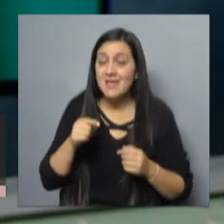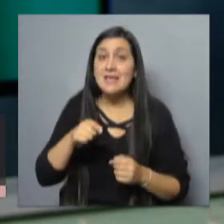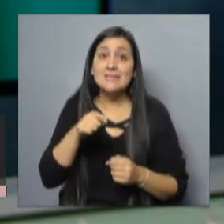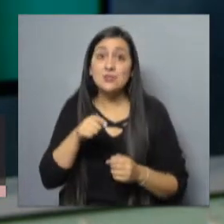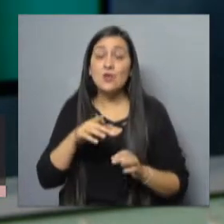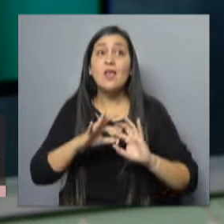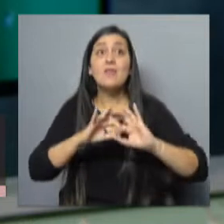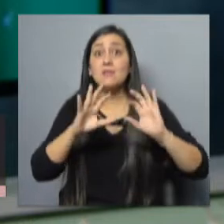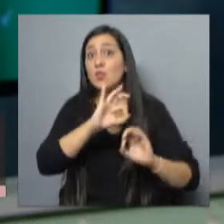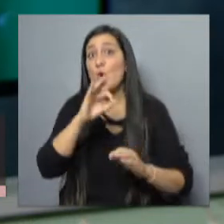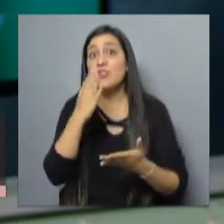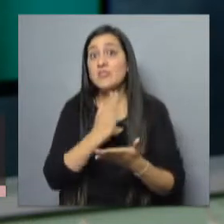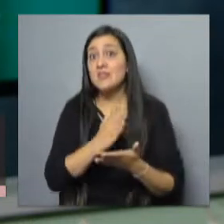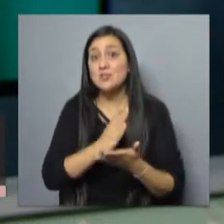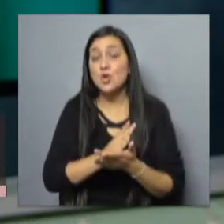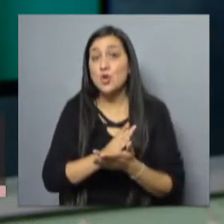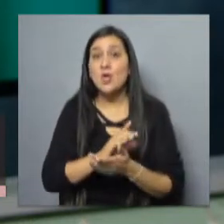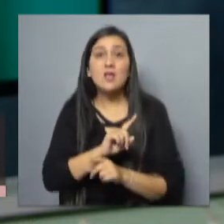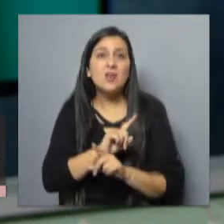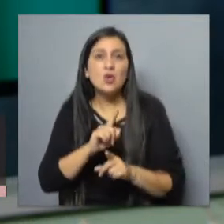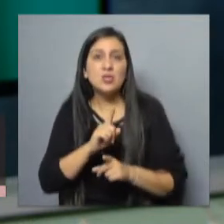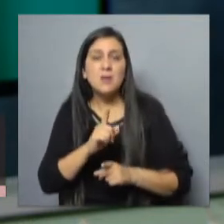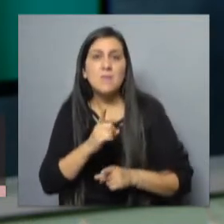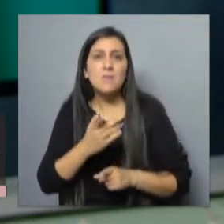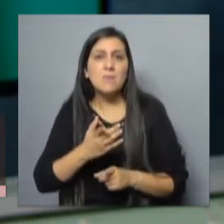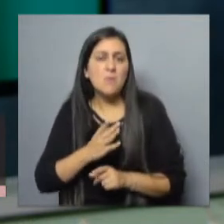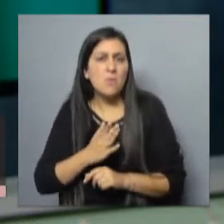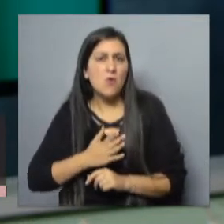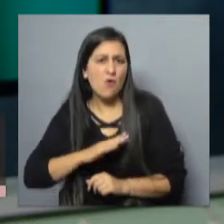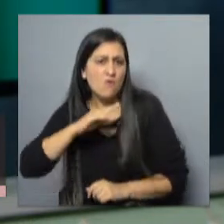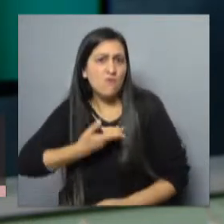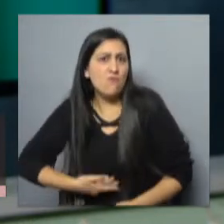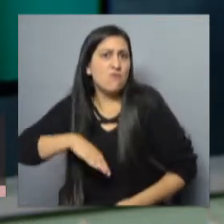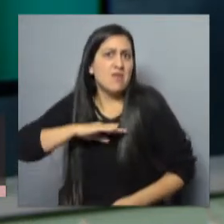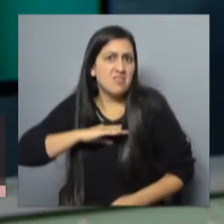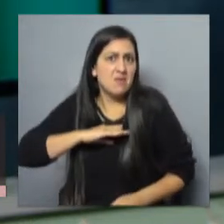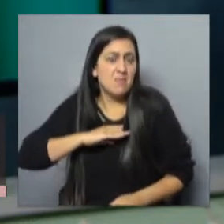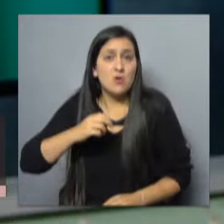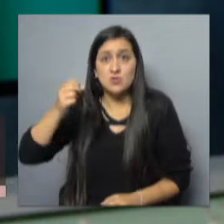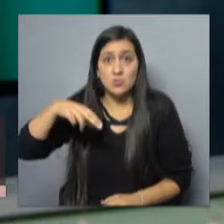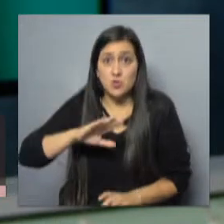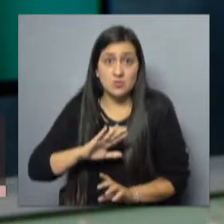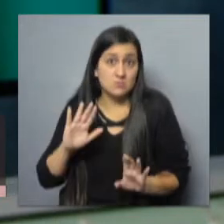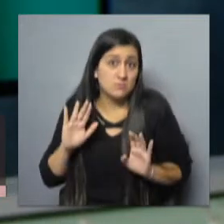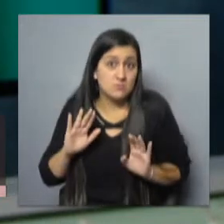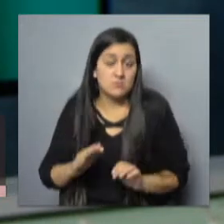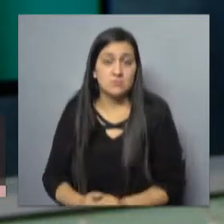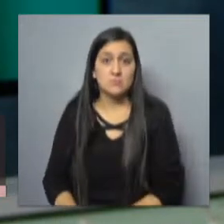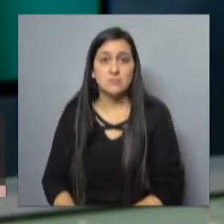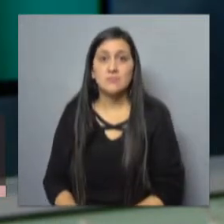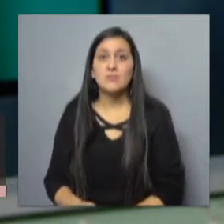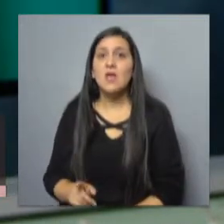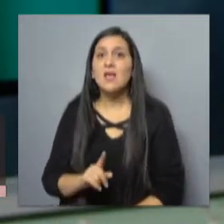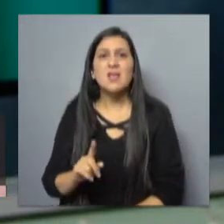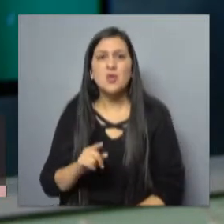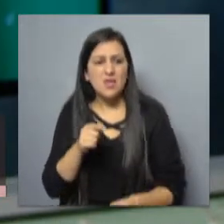libertad o el derecho a no ser molestado dicen así las normas a no ser molestado por las opiniones a causa de las opiniones no ser